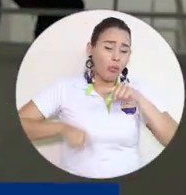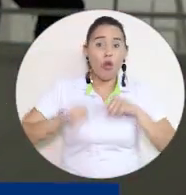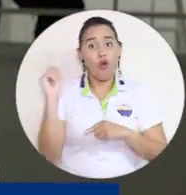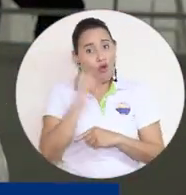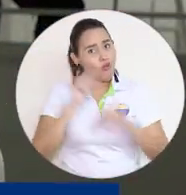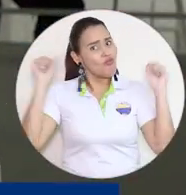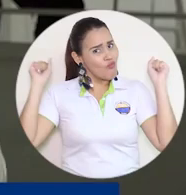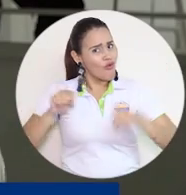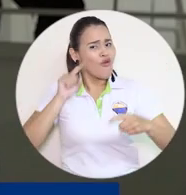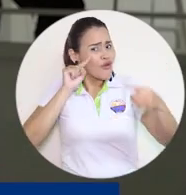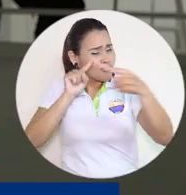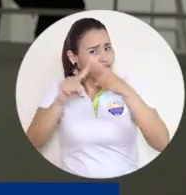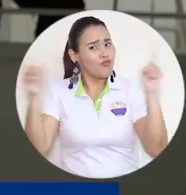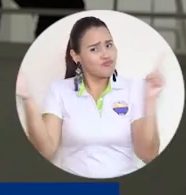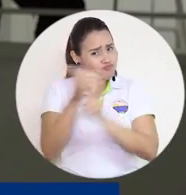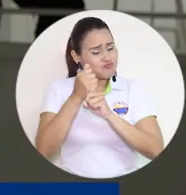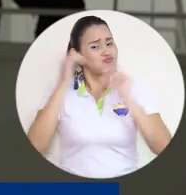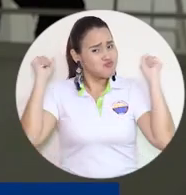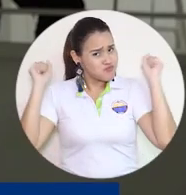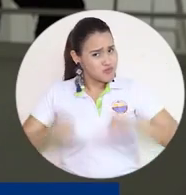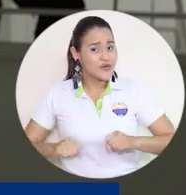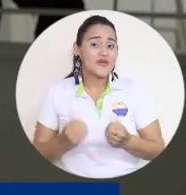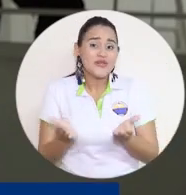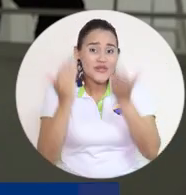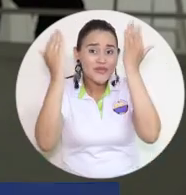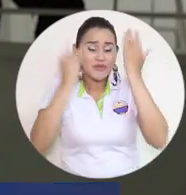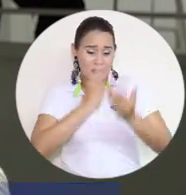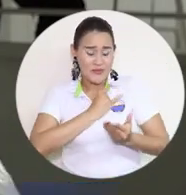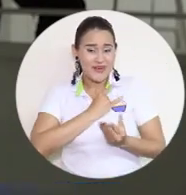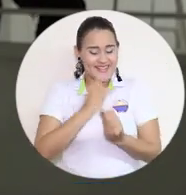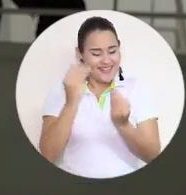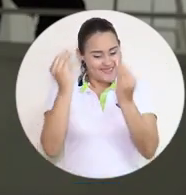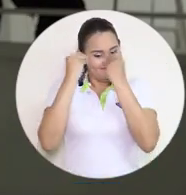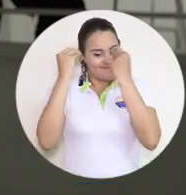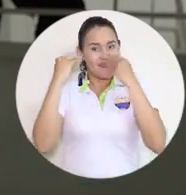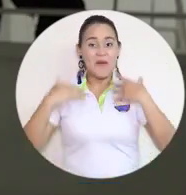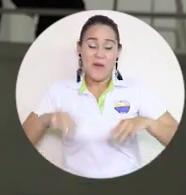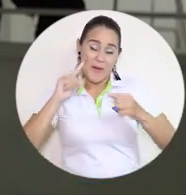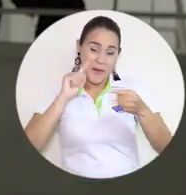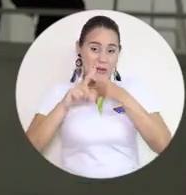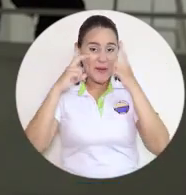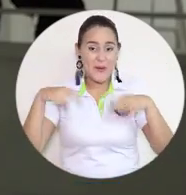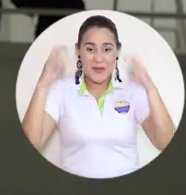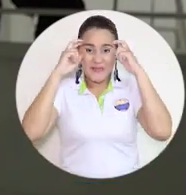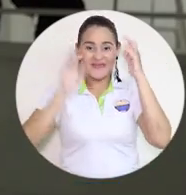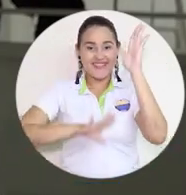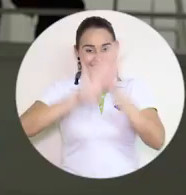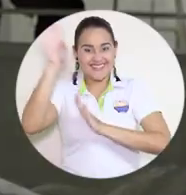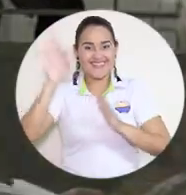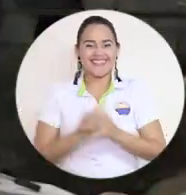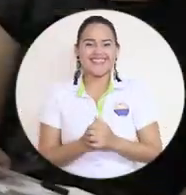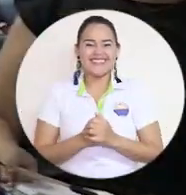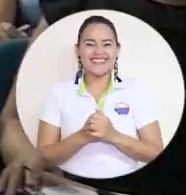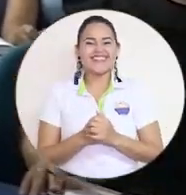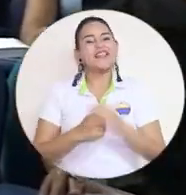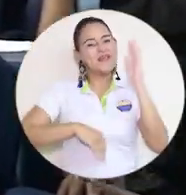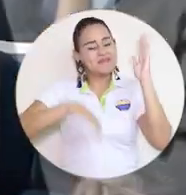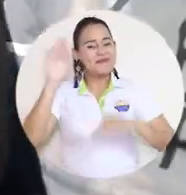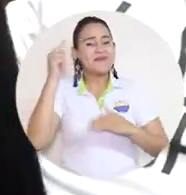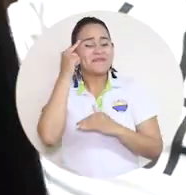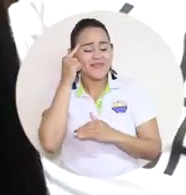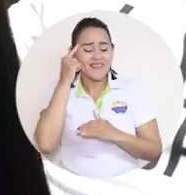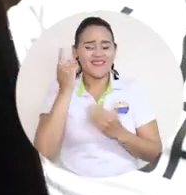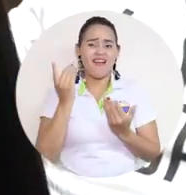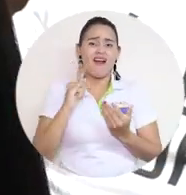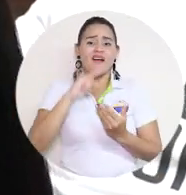pensar en grande, ¿no? Las universidades, fijarse en los pueblos pequeños y llevar todos esos conocimientos y brindarnos esos conocimientos a nosotros para poder